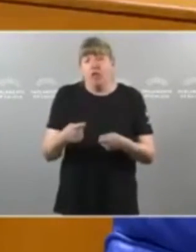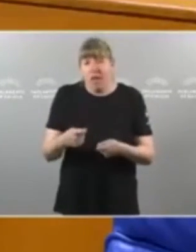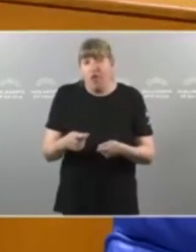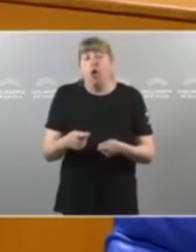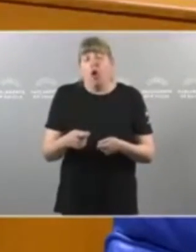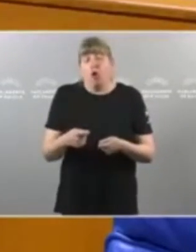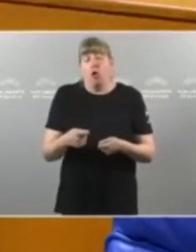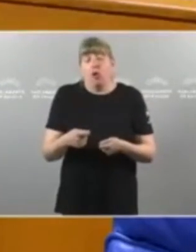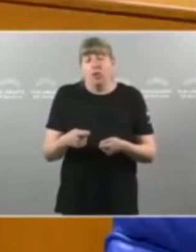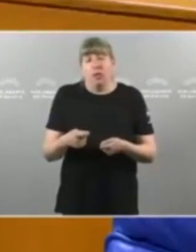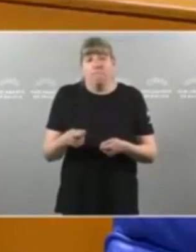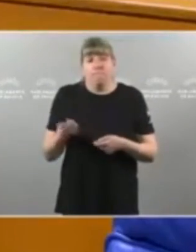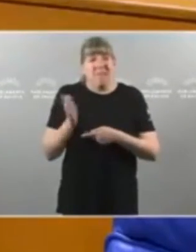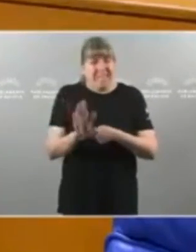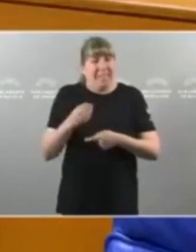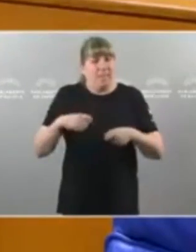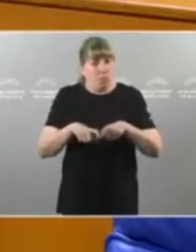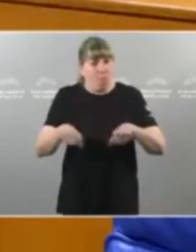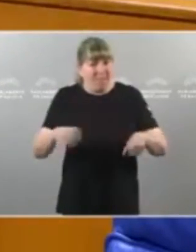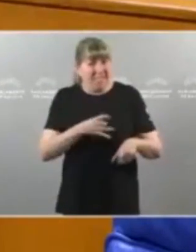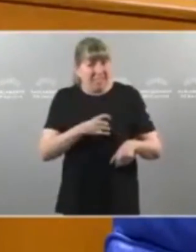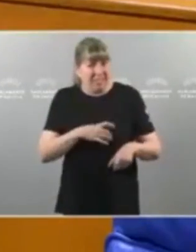va a Elevar a mesa sindical a este sindicato convocante azorca